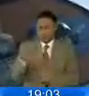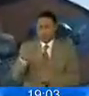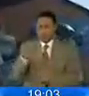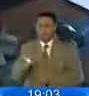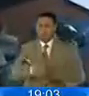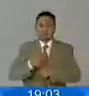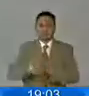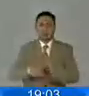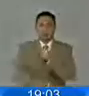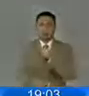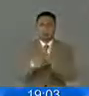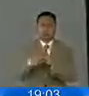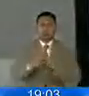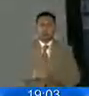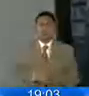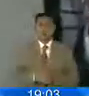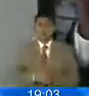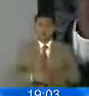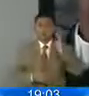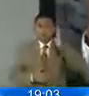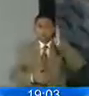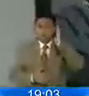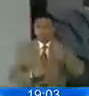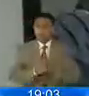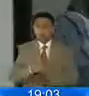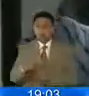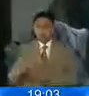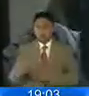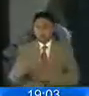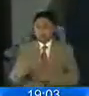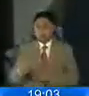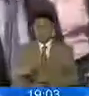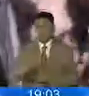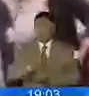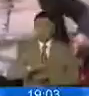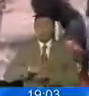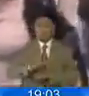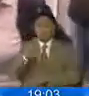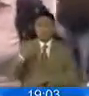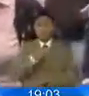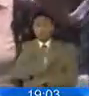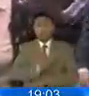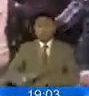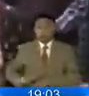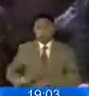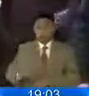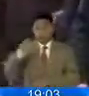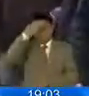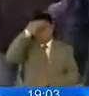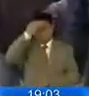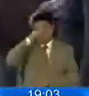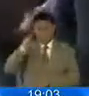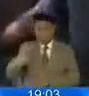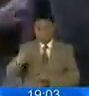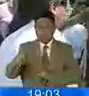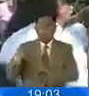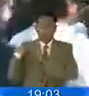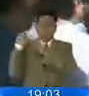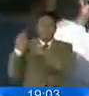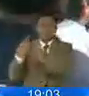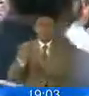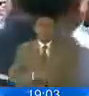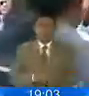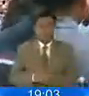del crudo. Este hecho evidenciaría la responsabilidad del vicepresidente oficialista Jorge Glass, por lo